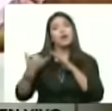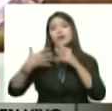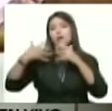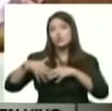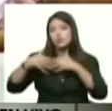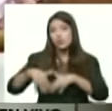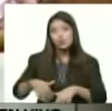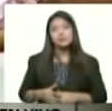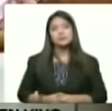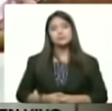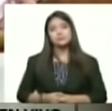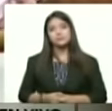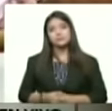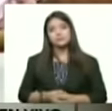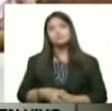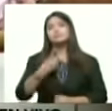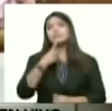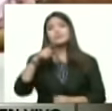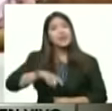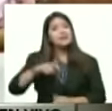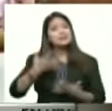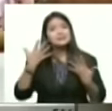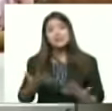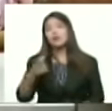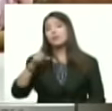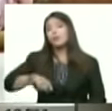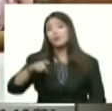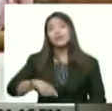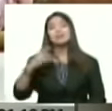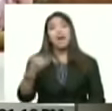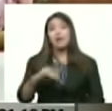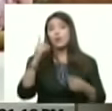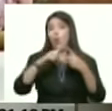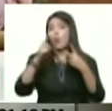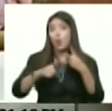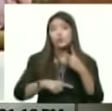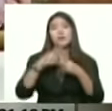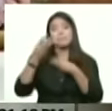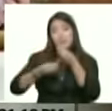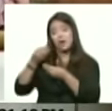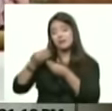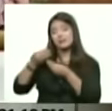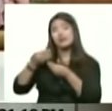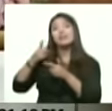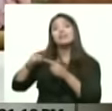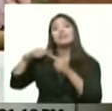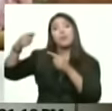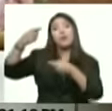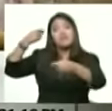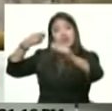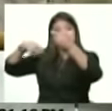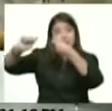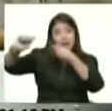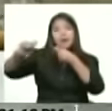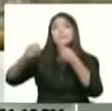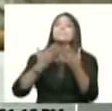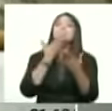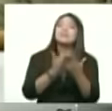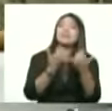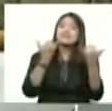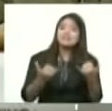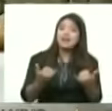materias primas. Allí manifestamos la necesidad fundamental de contar con materias primas para la producción, para la cual los representantes del sector exportador han solicitado